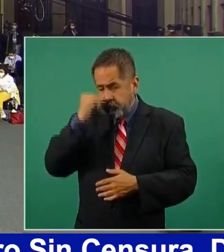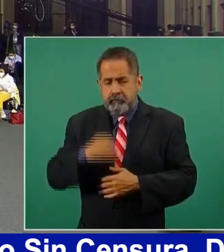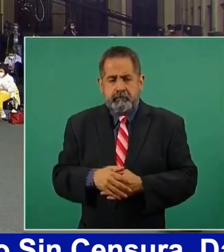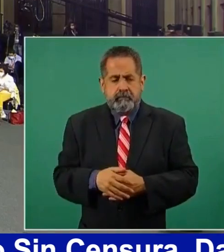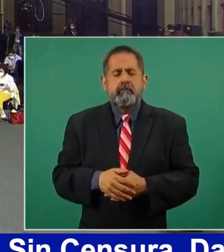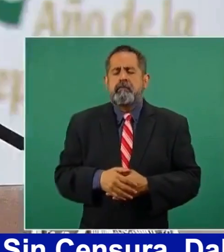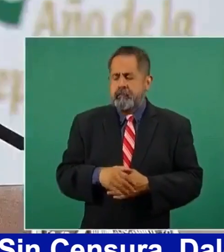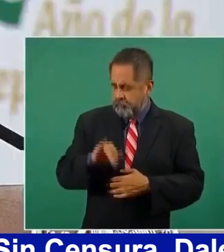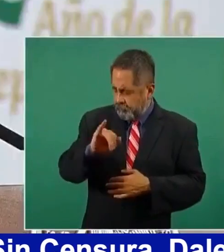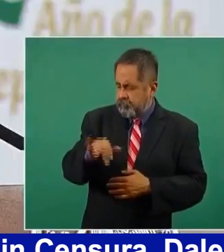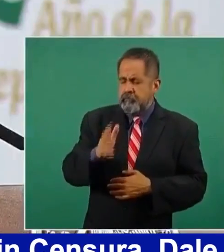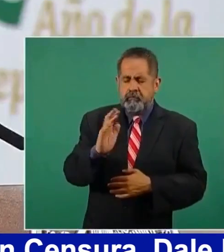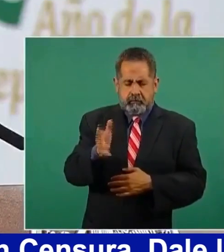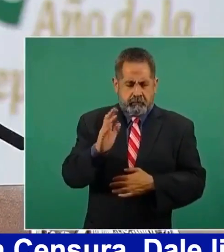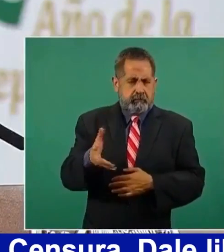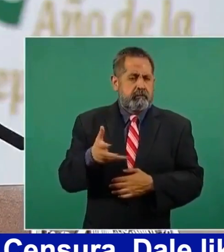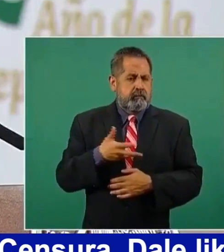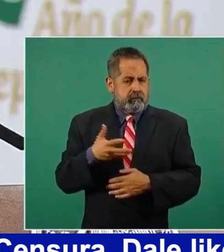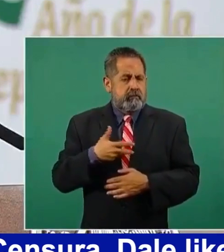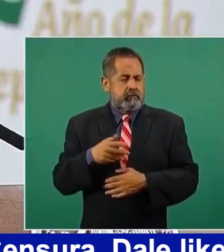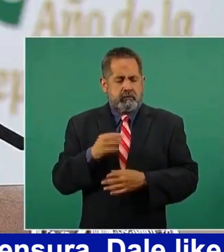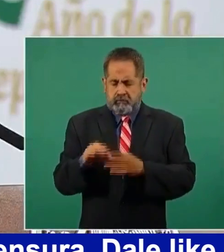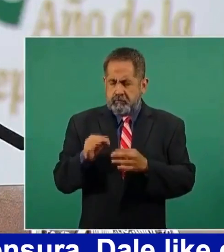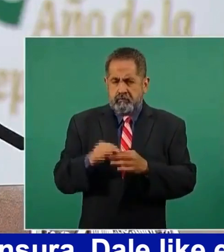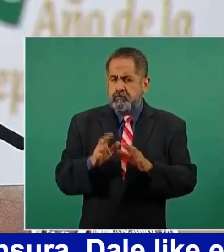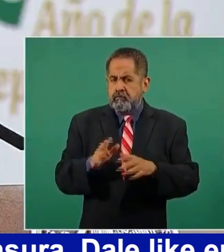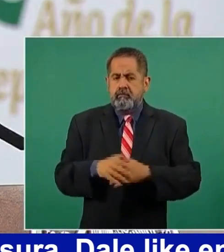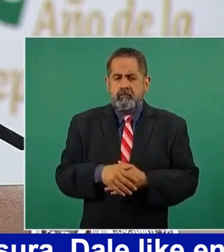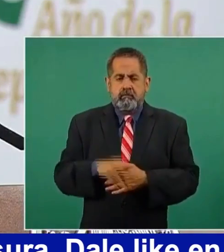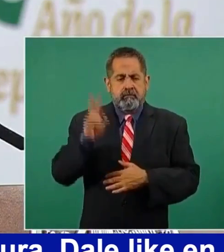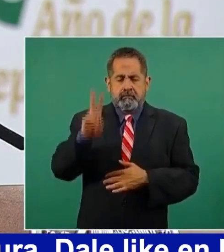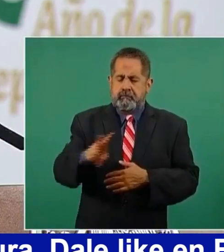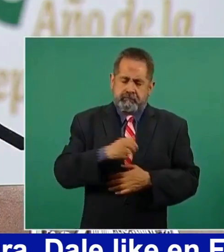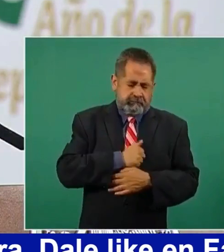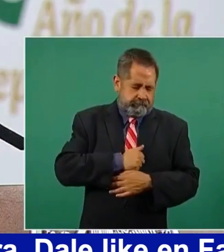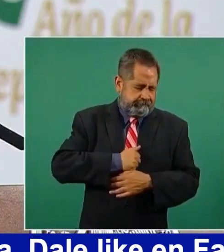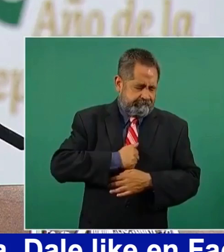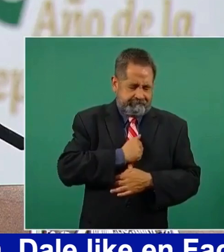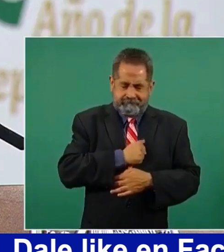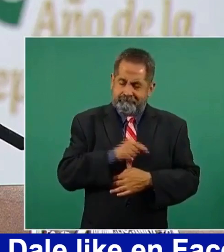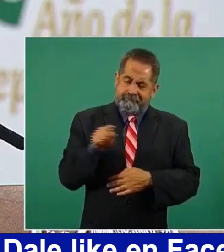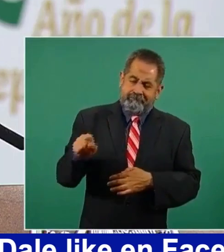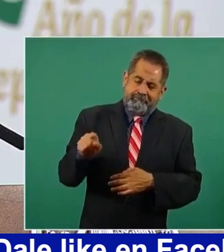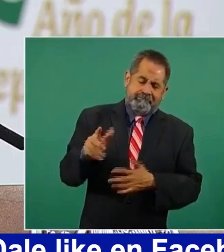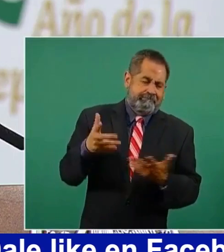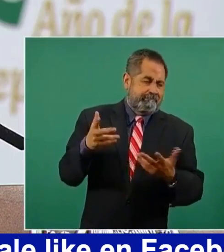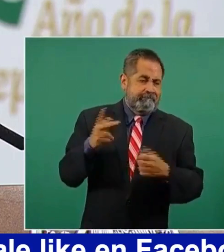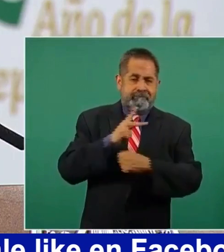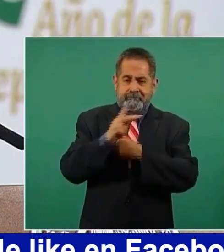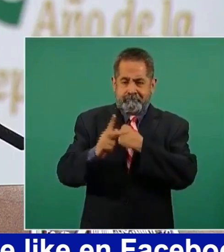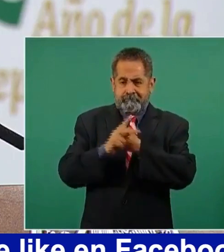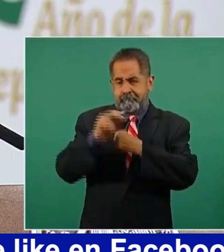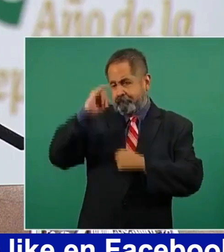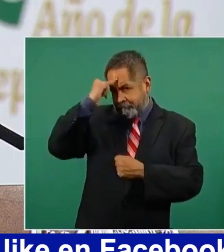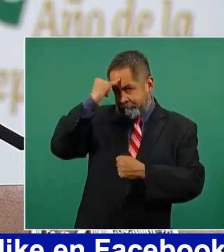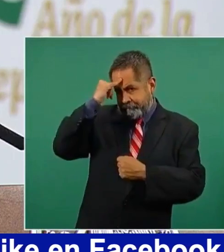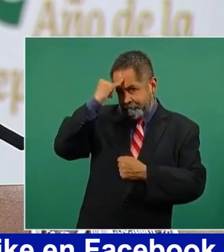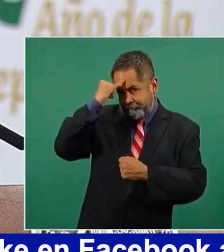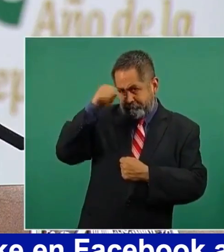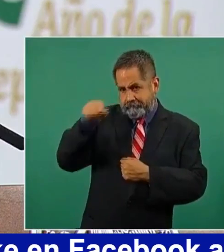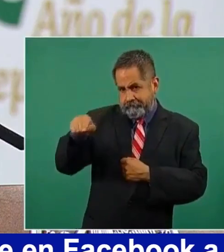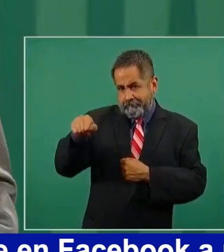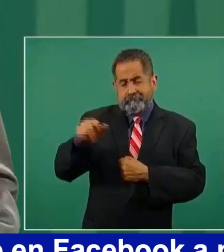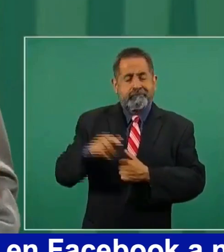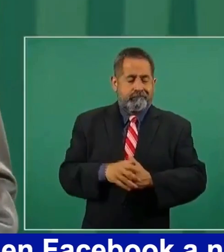En efecto, es una situación que lamentamos mucho lo que está sucediendo en